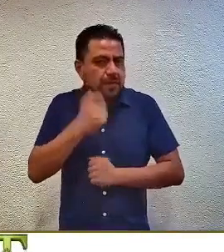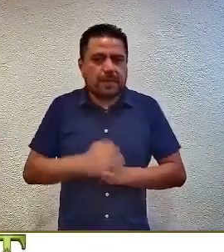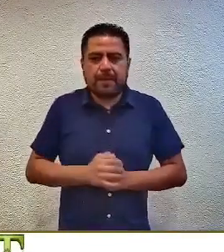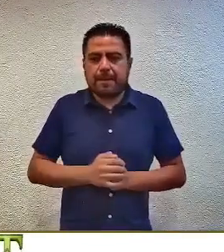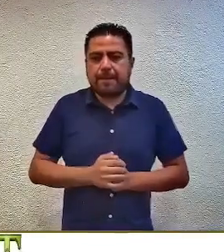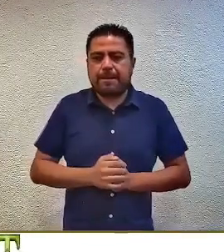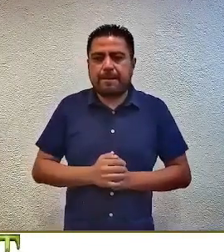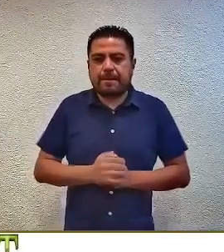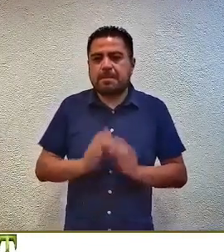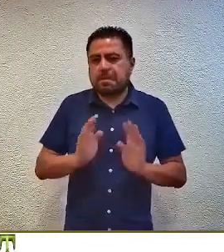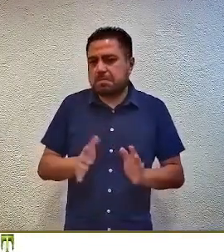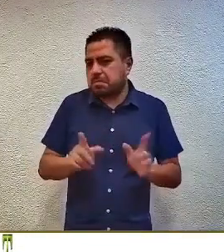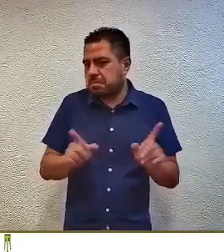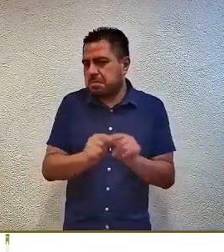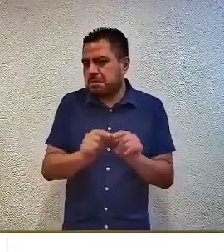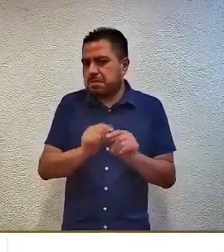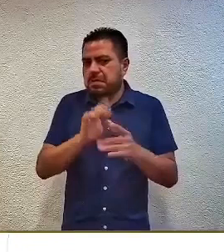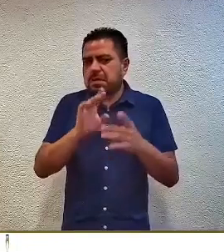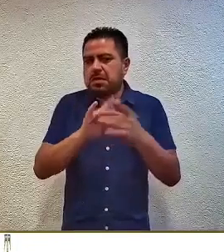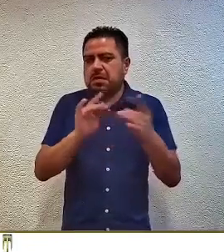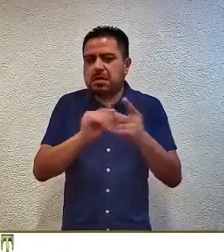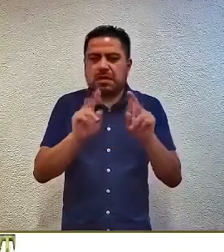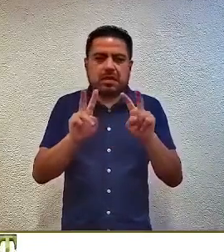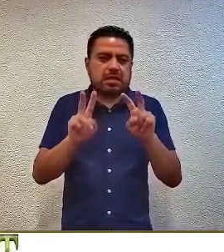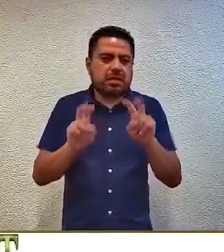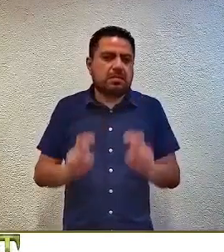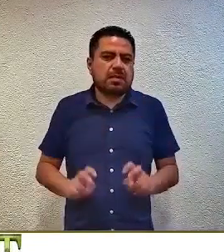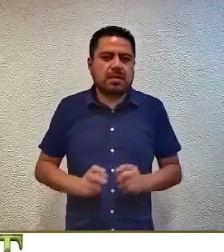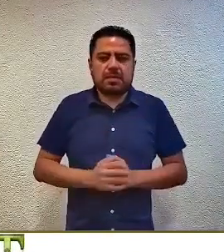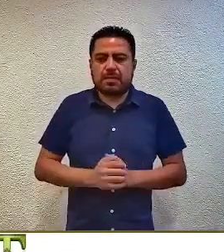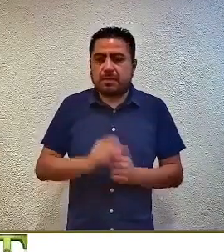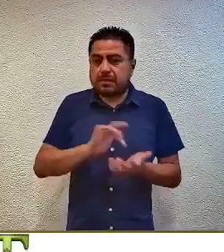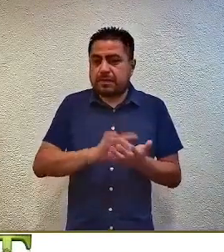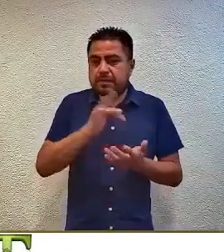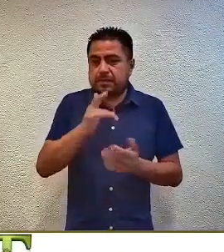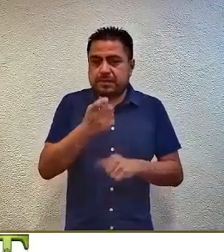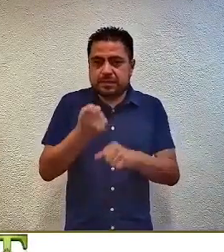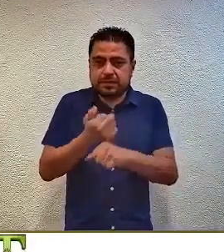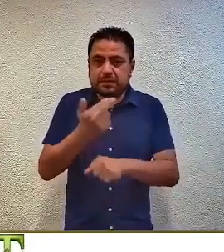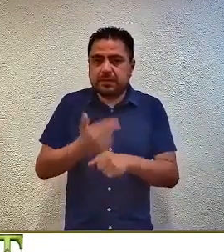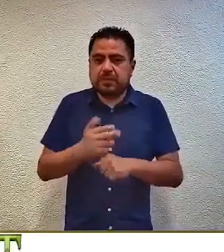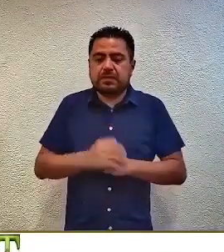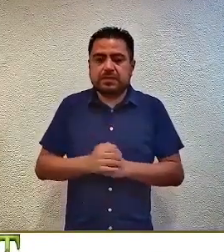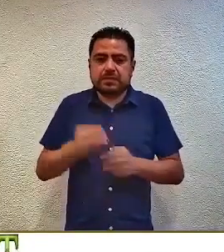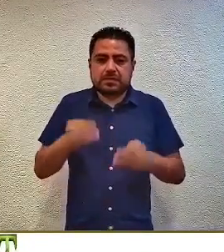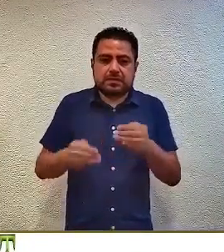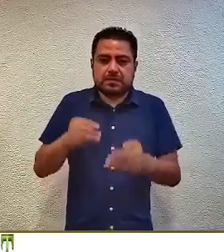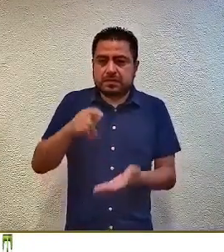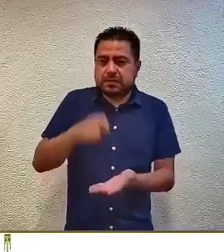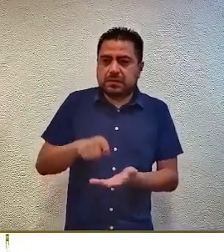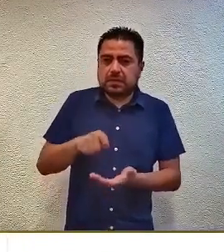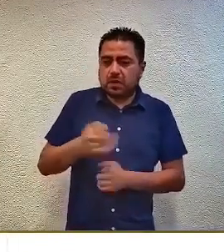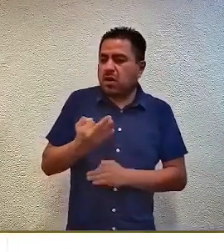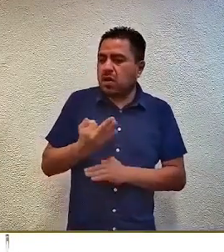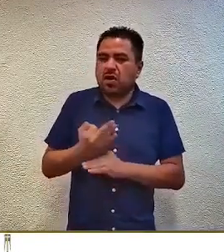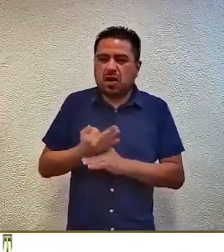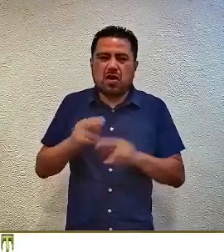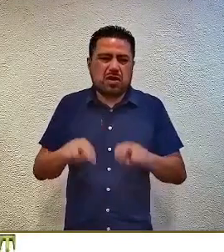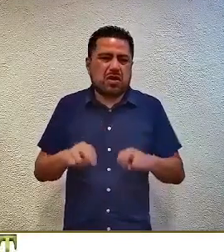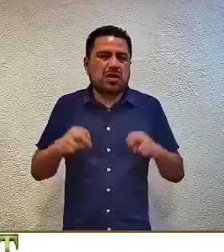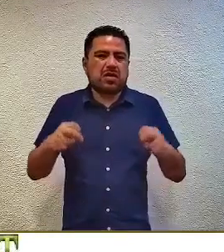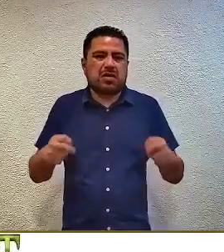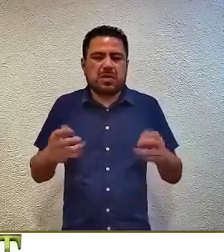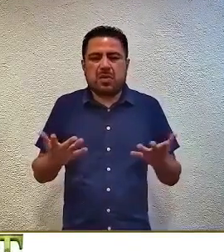de Guerrero. Son los asuntos a tratar, magistradas, magistrados. Gracias, secretario. Magistradas, magistrado, en la presente